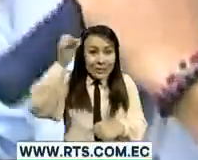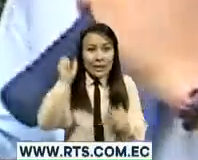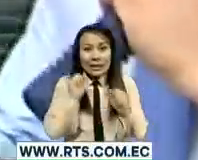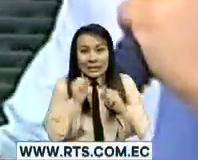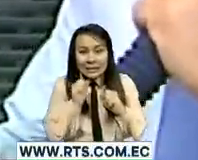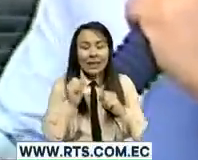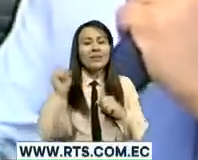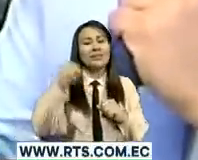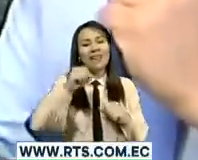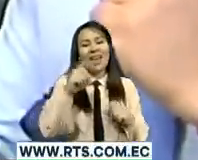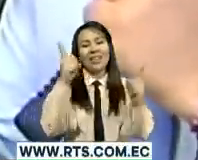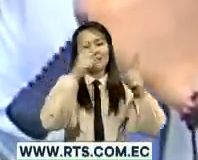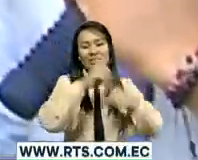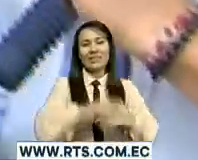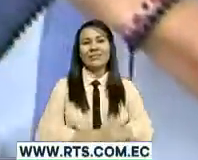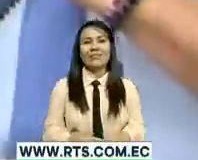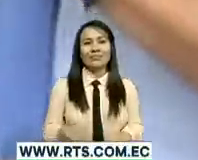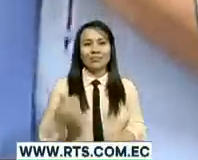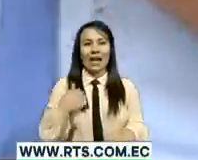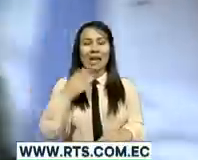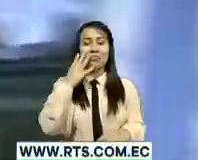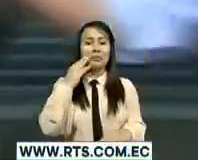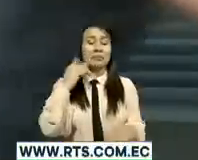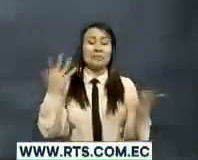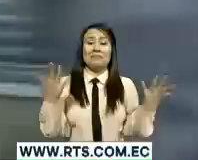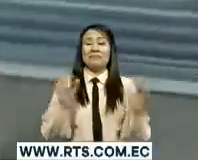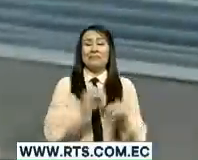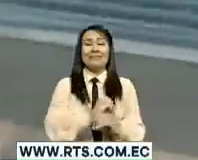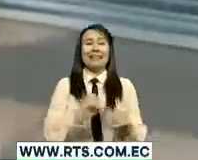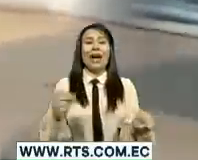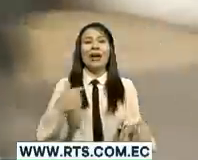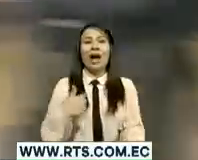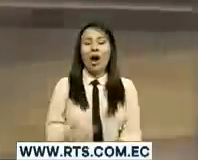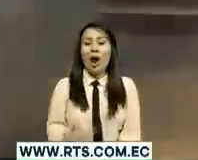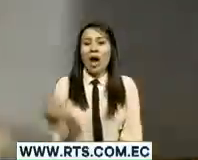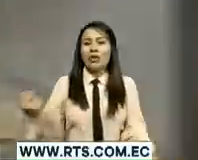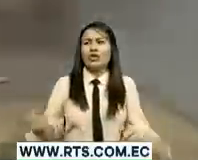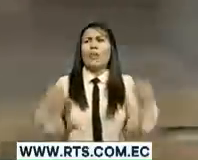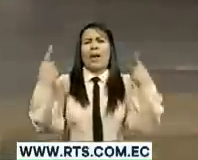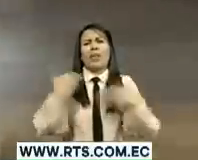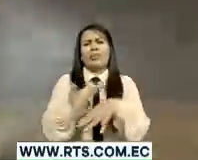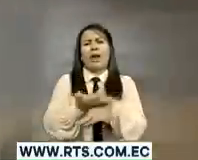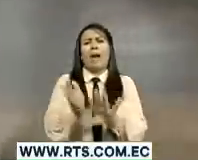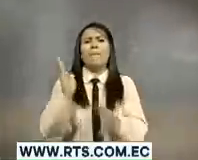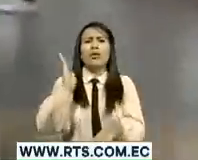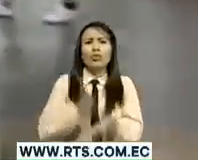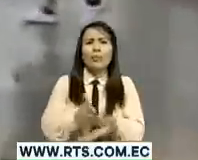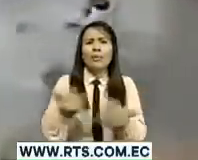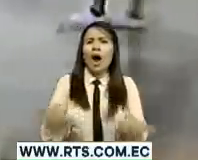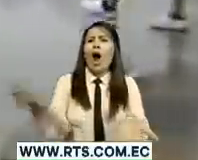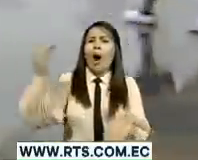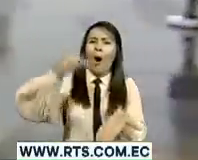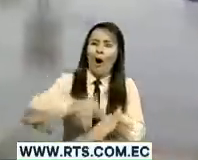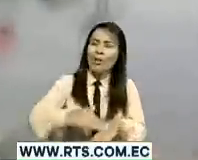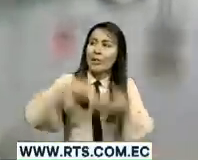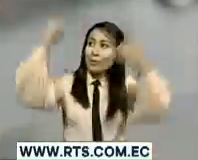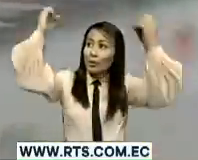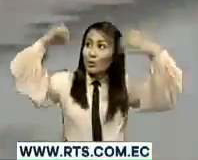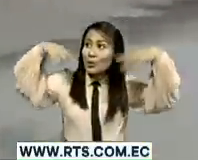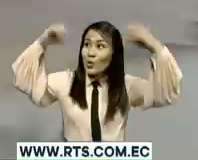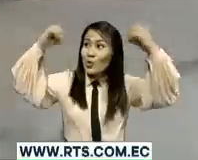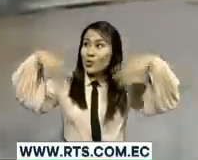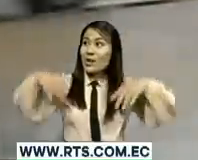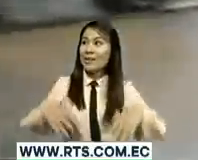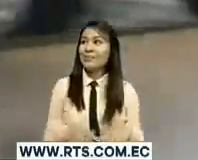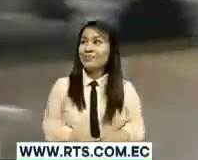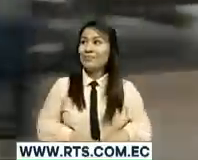que nada la para. Cuando uno le van a mojar, le moja. O sea, parece que estamos en carnaval, entonces. Así es, antes de tiempo. ¿Y ahora